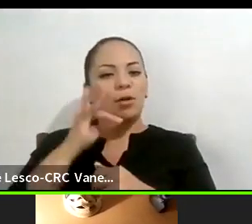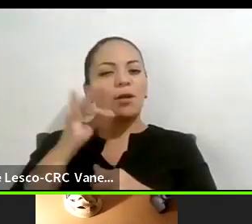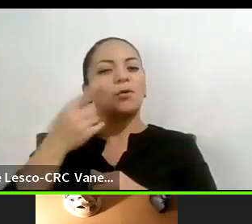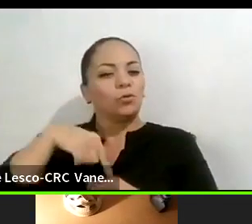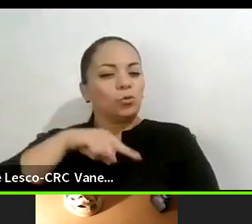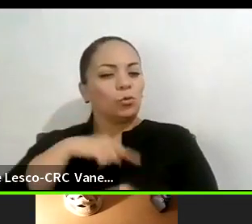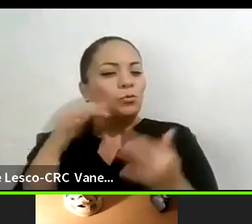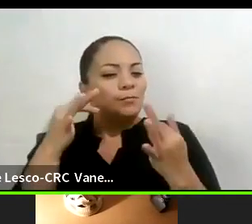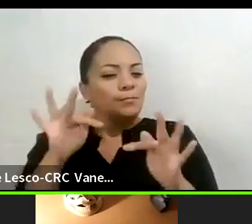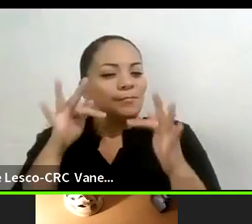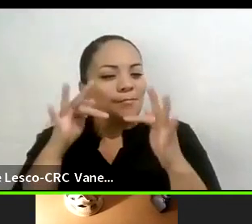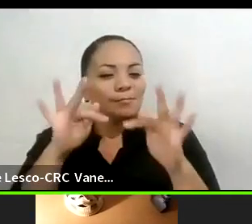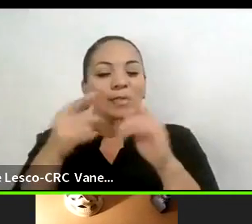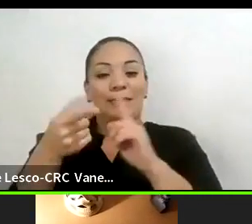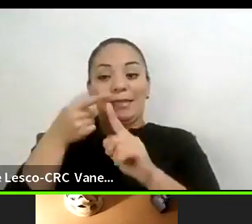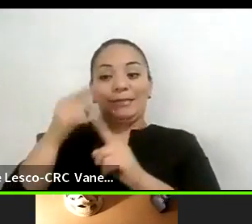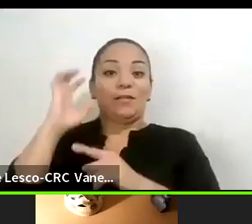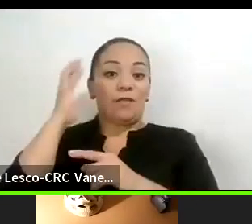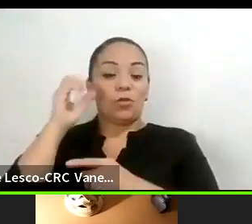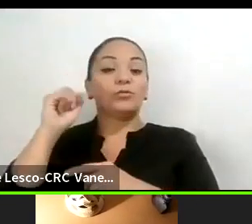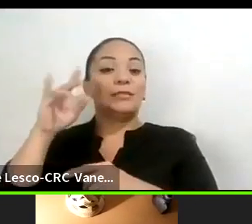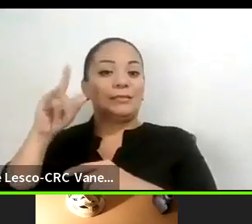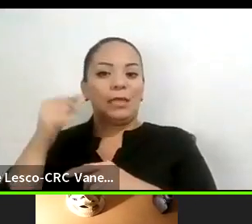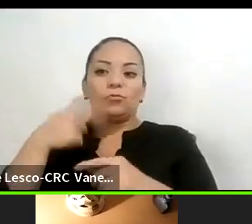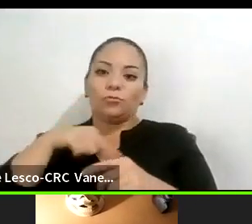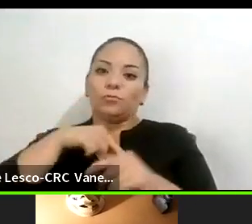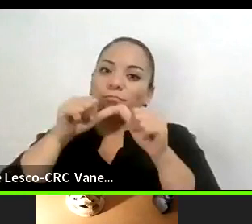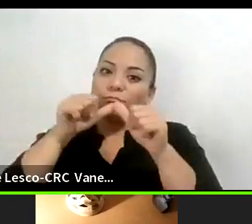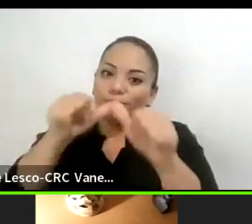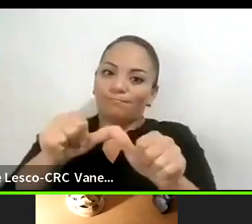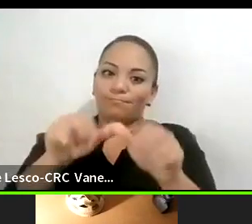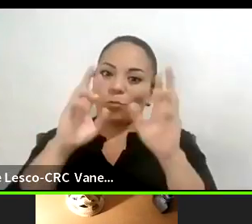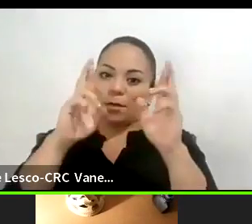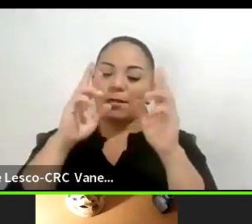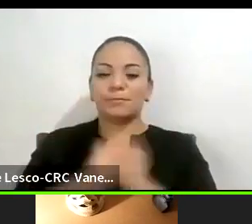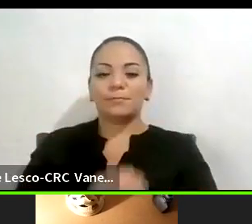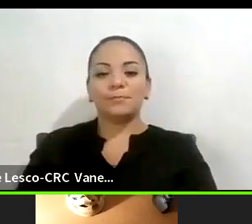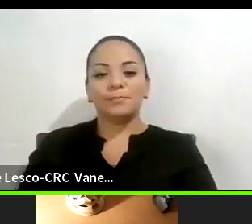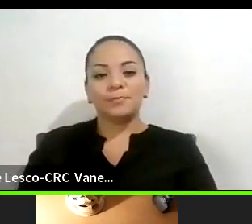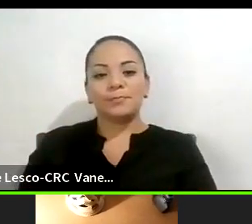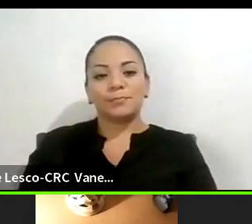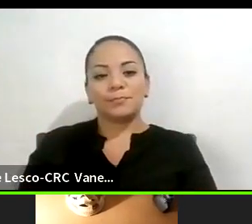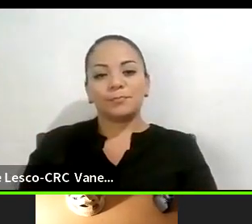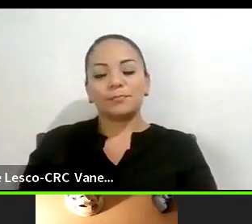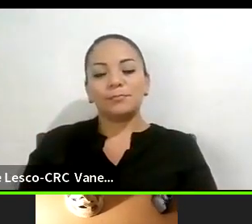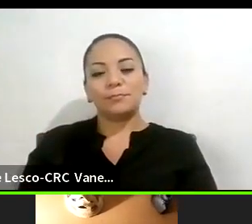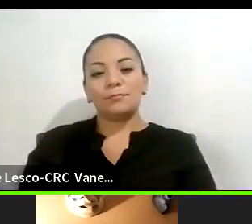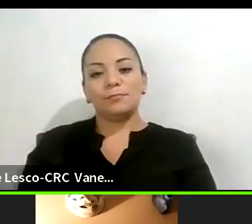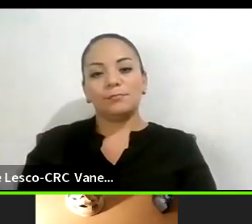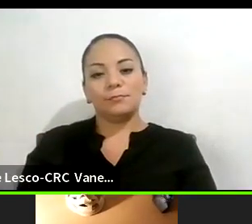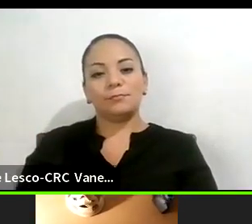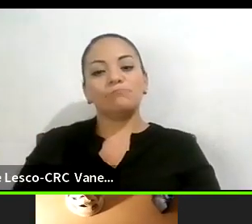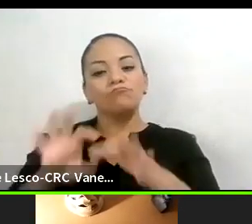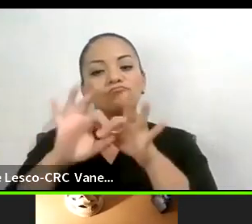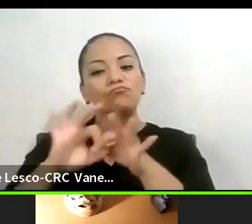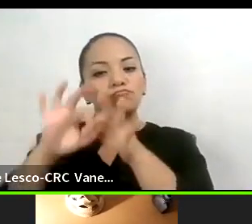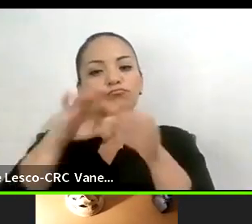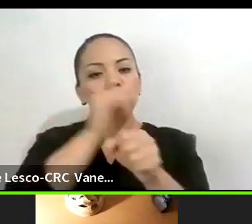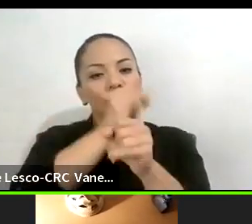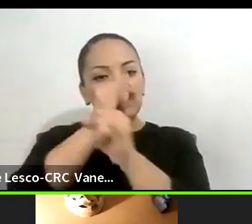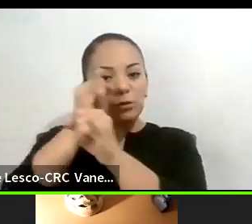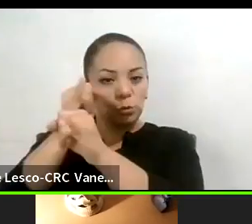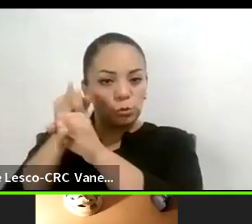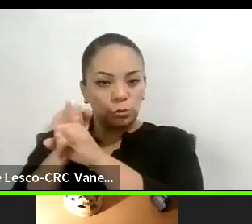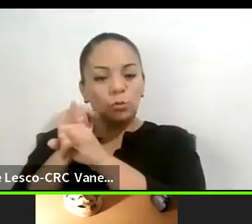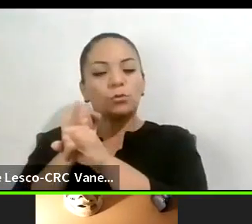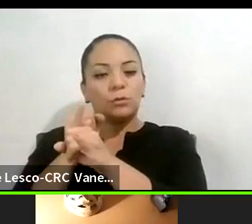desde Radios Idea darle continuidad. Y la articulación entre instituciones, como ustedes ya